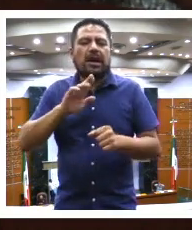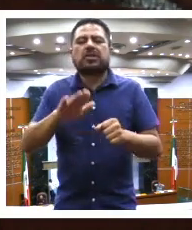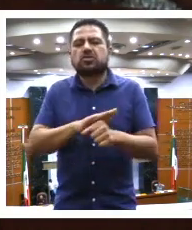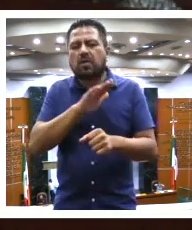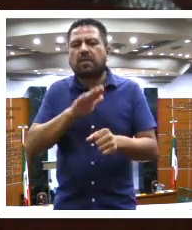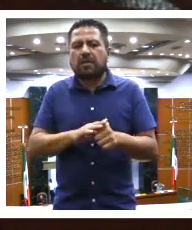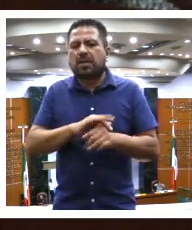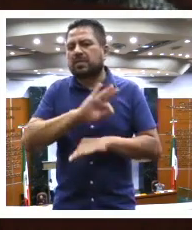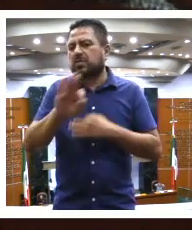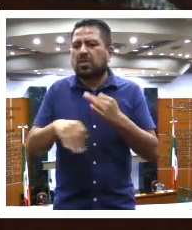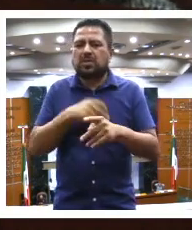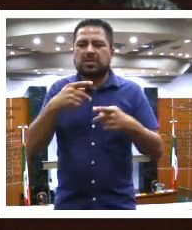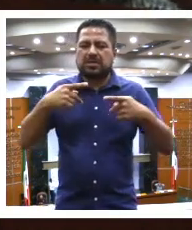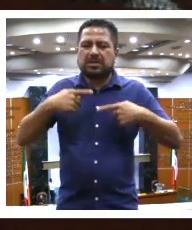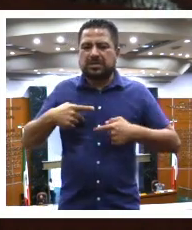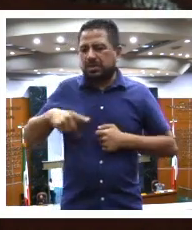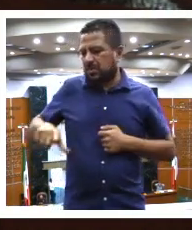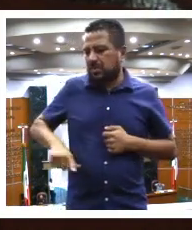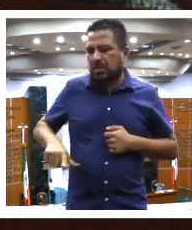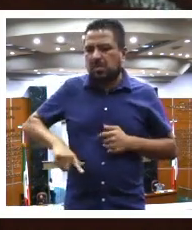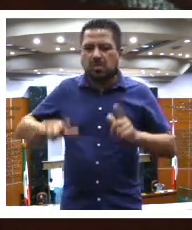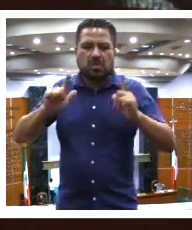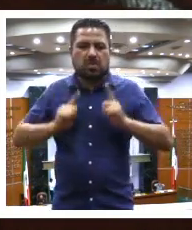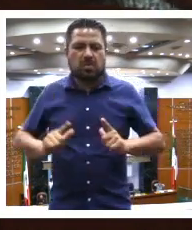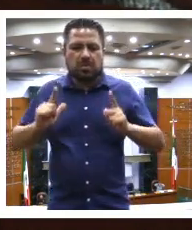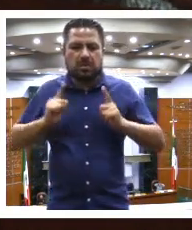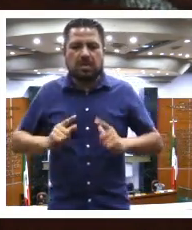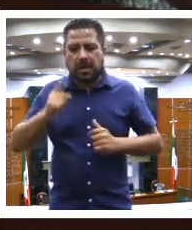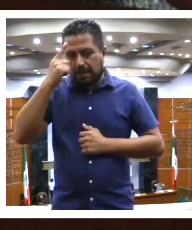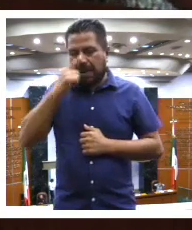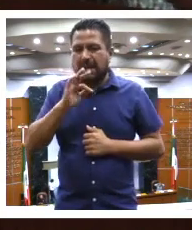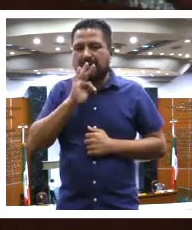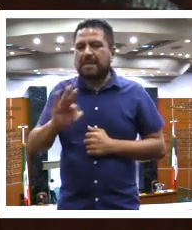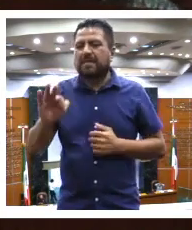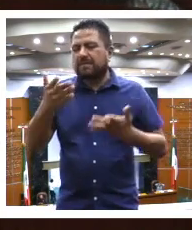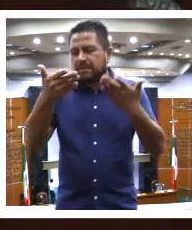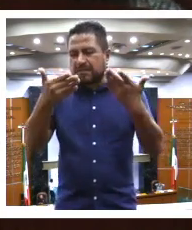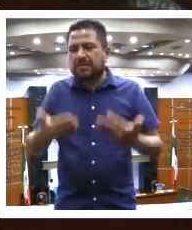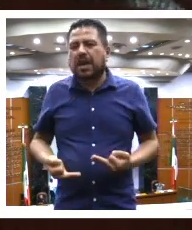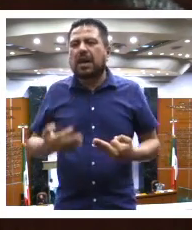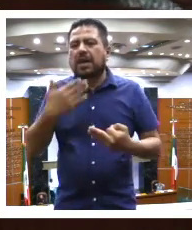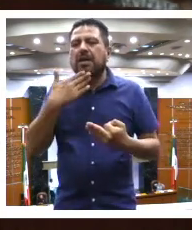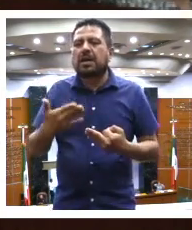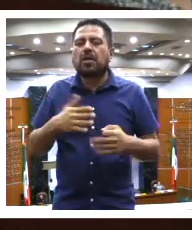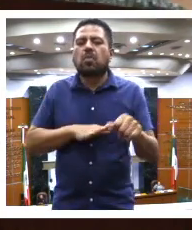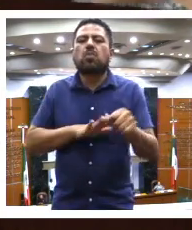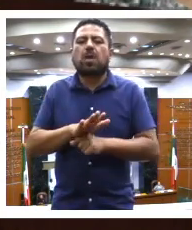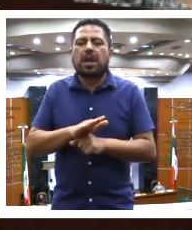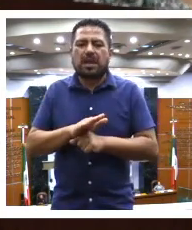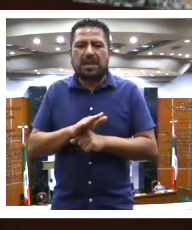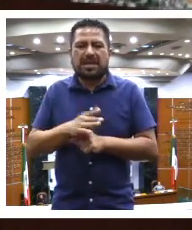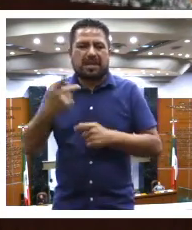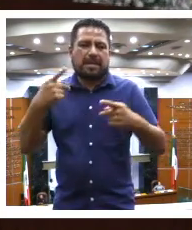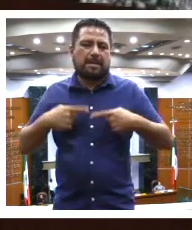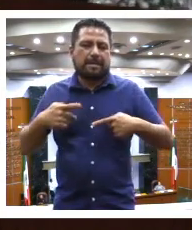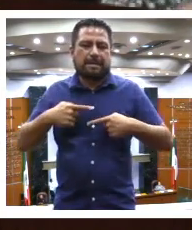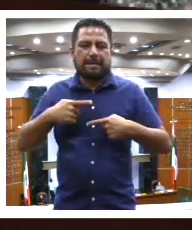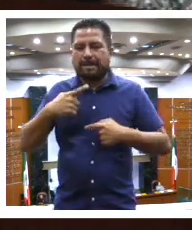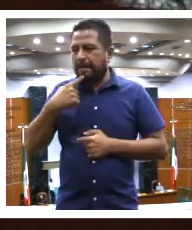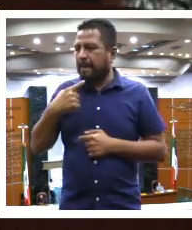a las autoridades judiciales pertinentes para el correcto procesamiento de los imputados